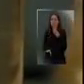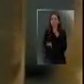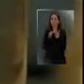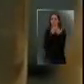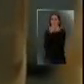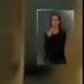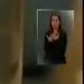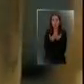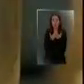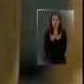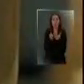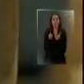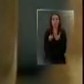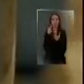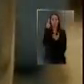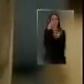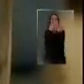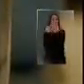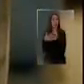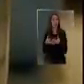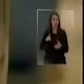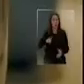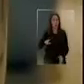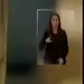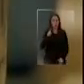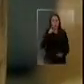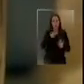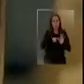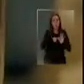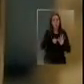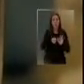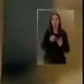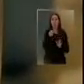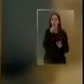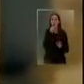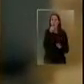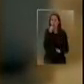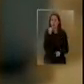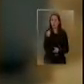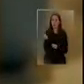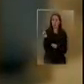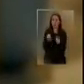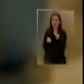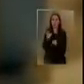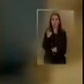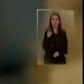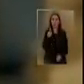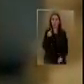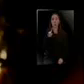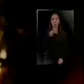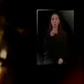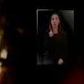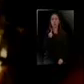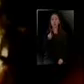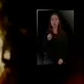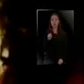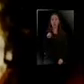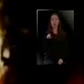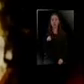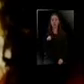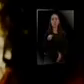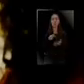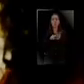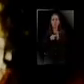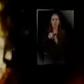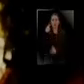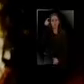estudios, principalmente en Estados Unidos, nos ha demostrado que dietas ricas en fructosa presentan patología a